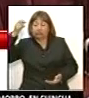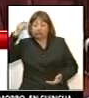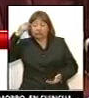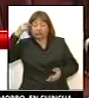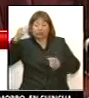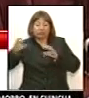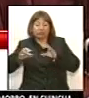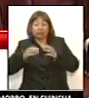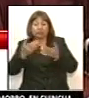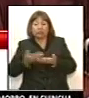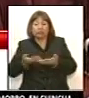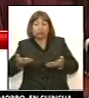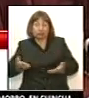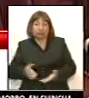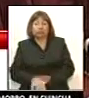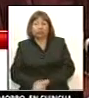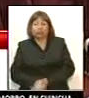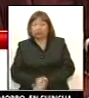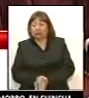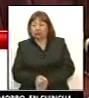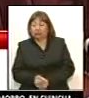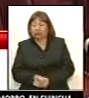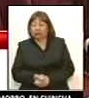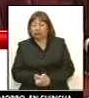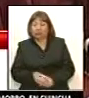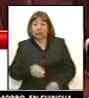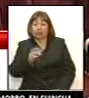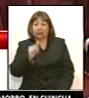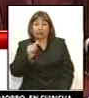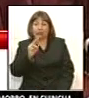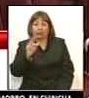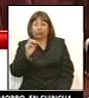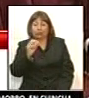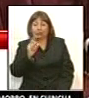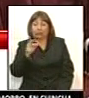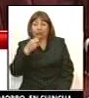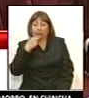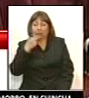para esto? La congresista Mercedes Arau dijo que